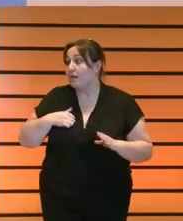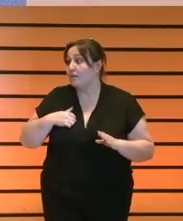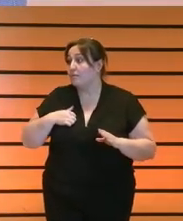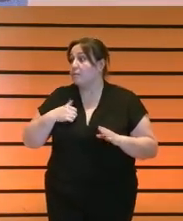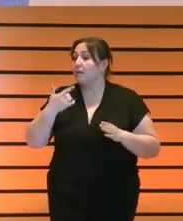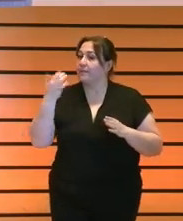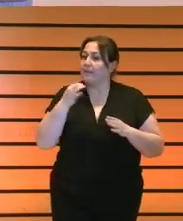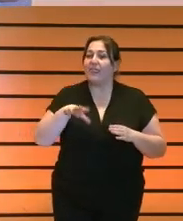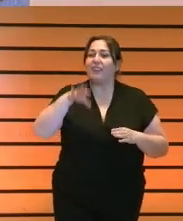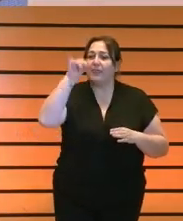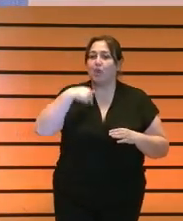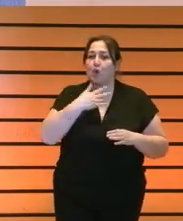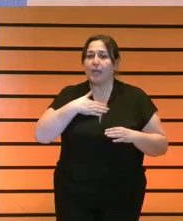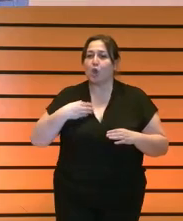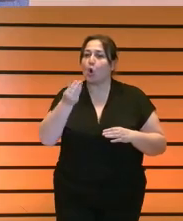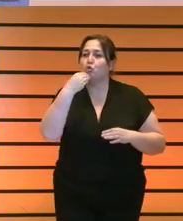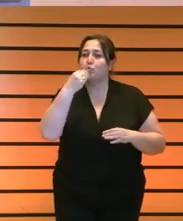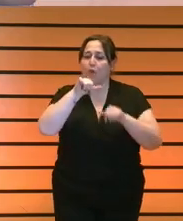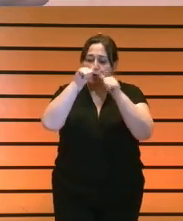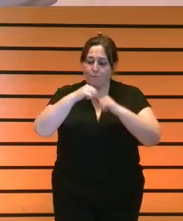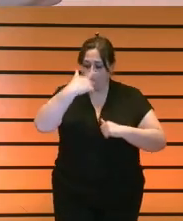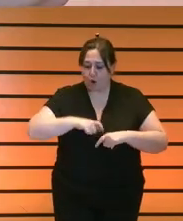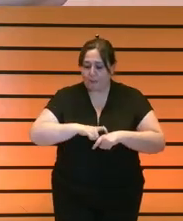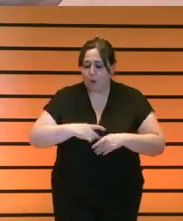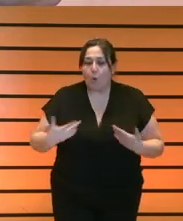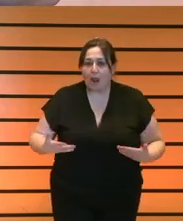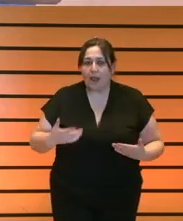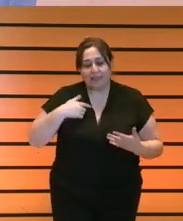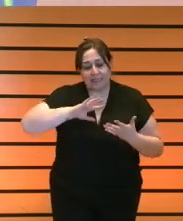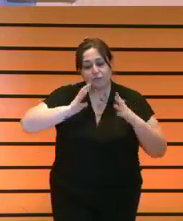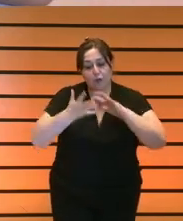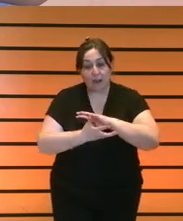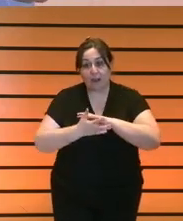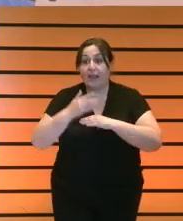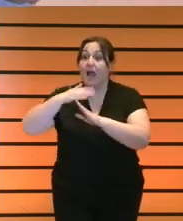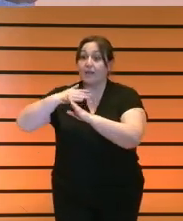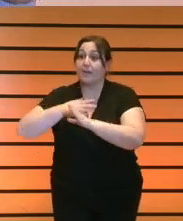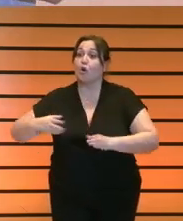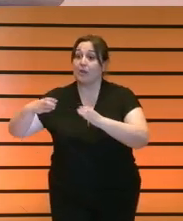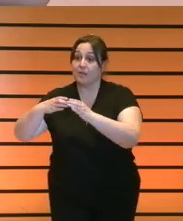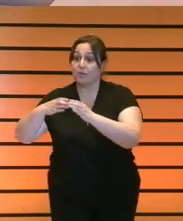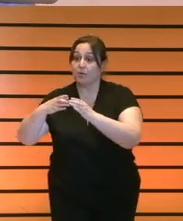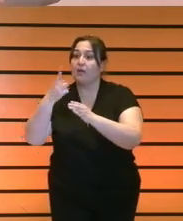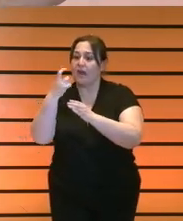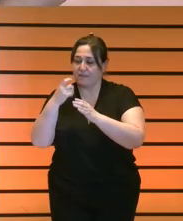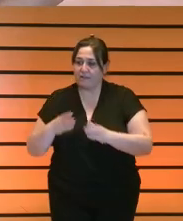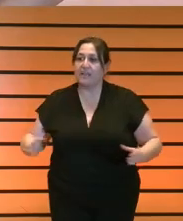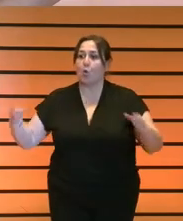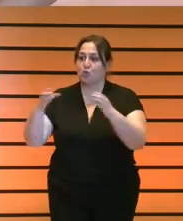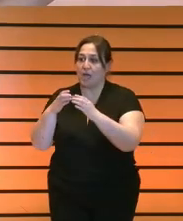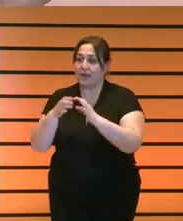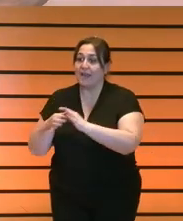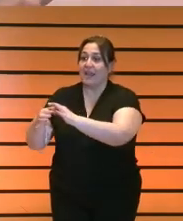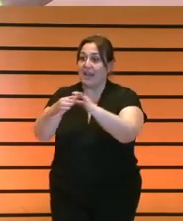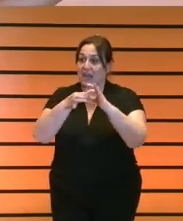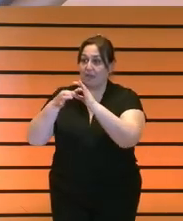decidamos cómo queremos consumir, transformemos a través de ese consumo, y a nivel colectivo juntemos y enlacémonos